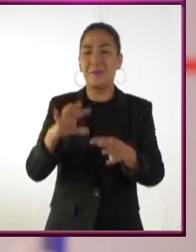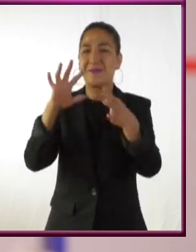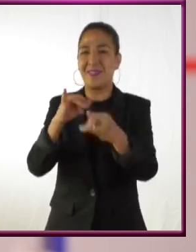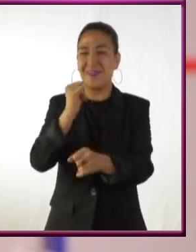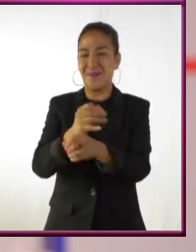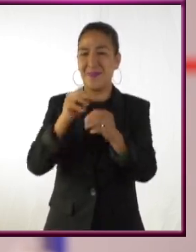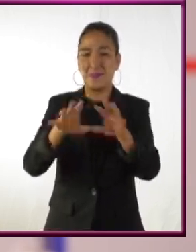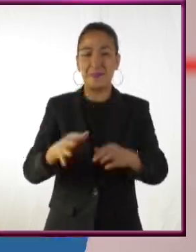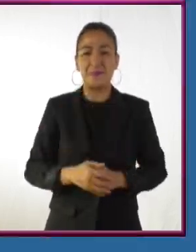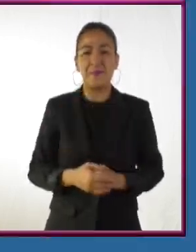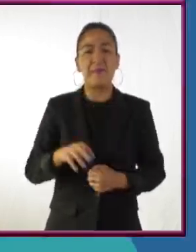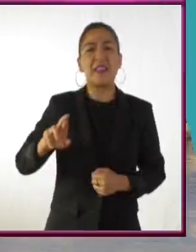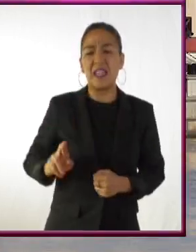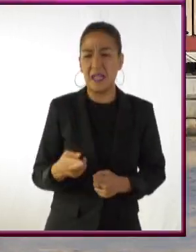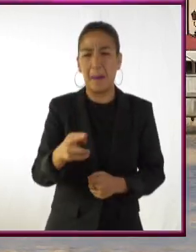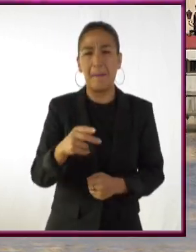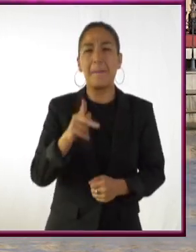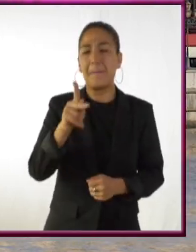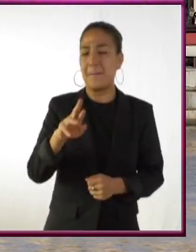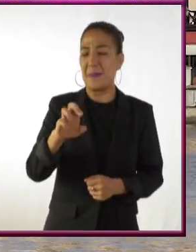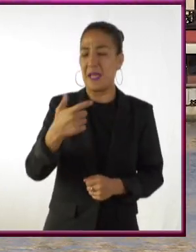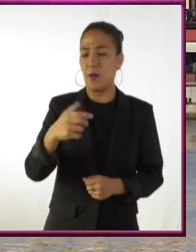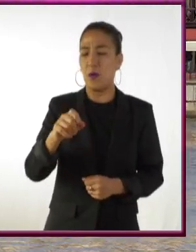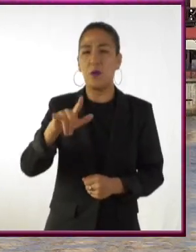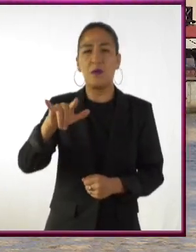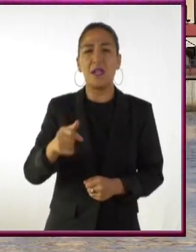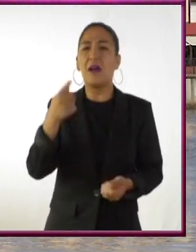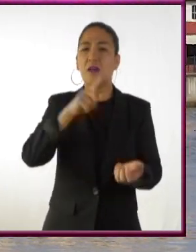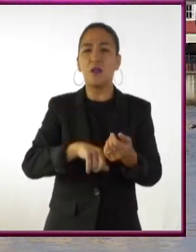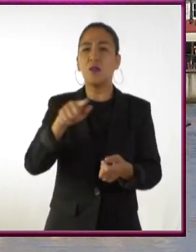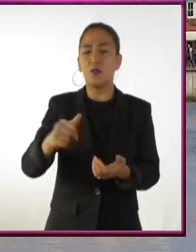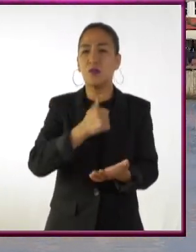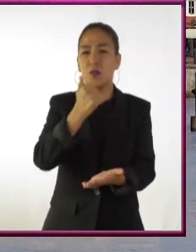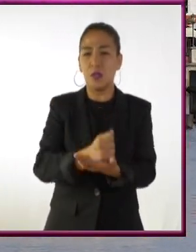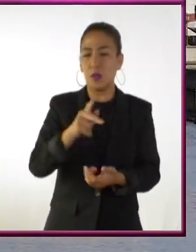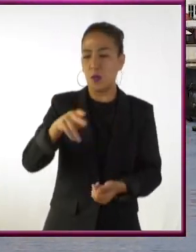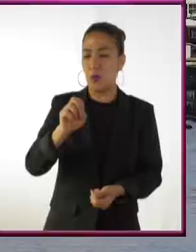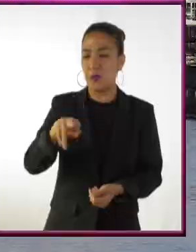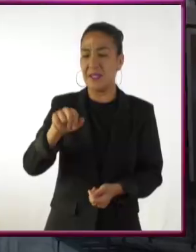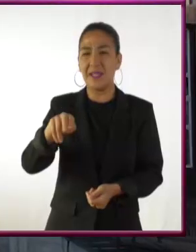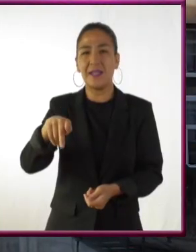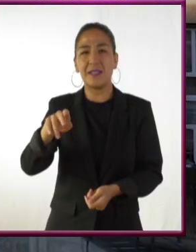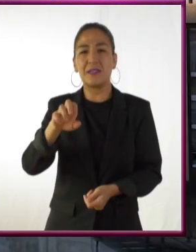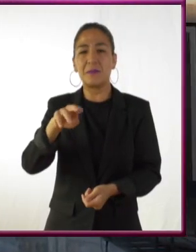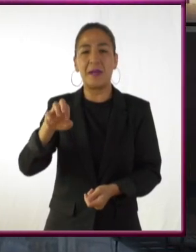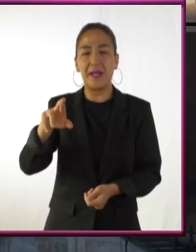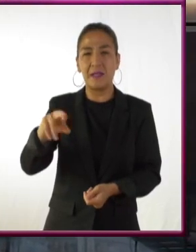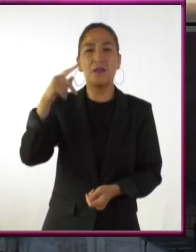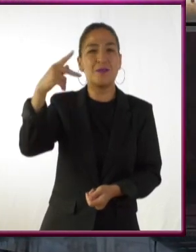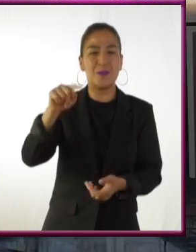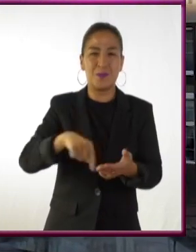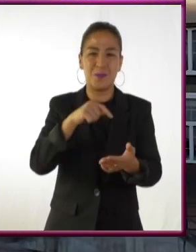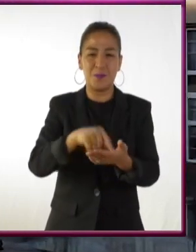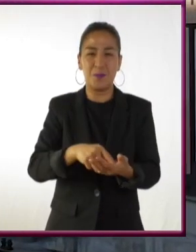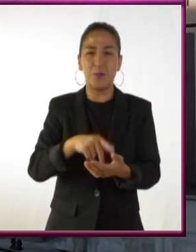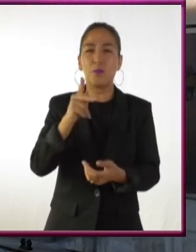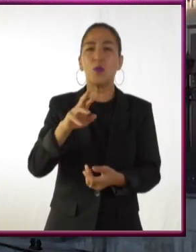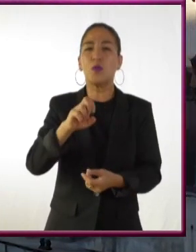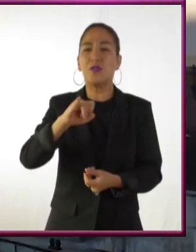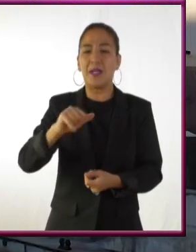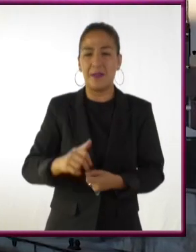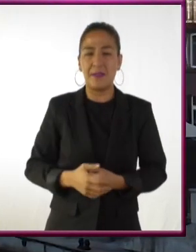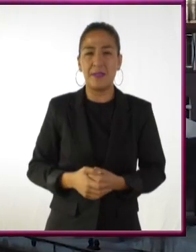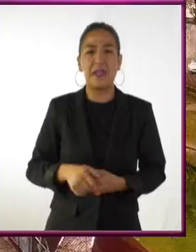traje esta información. El río Pregel o Pregolia atraviesa la ciudad de Königsberg, localidad portuaria de Prusia